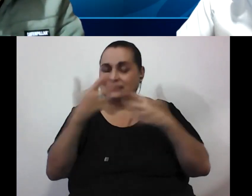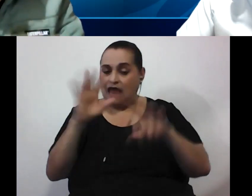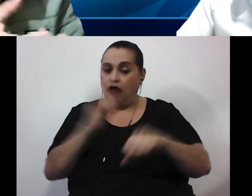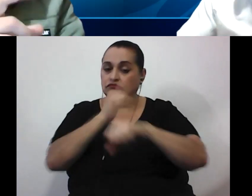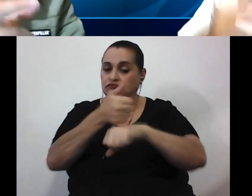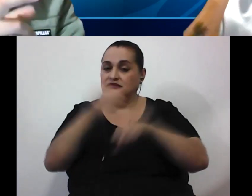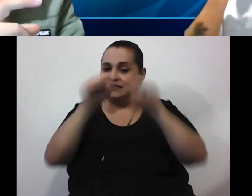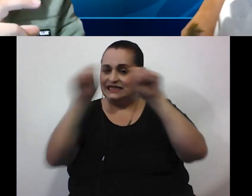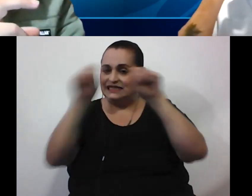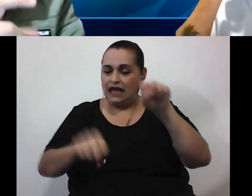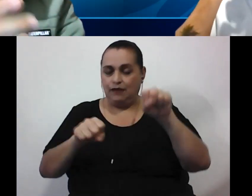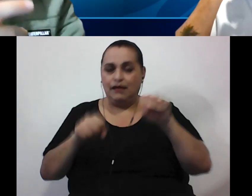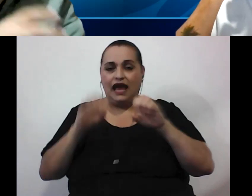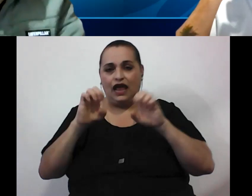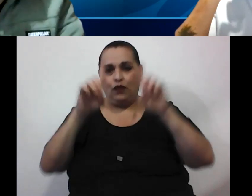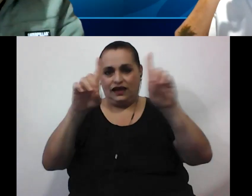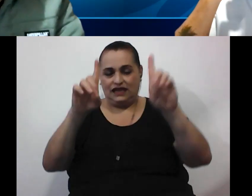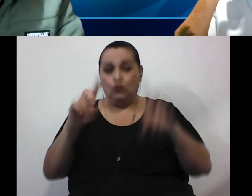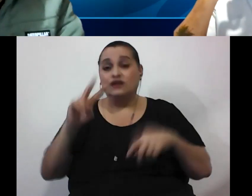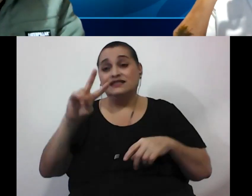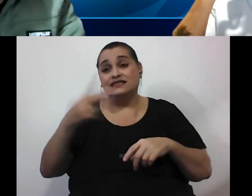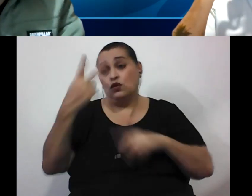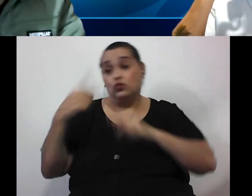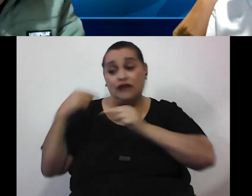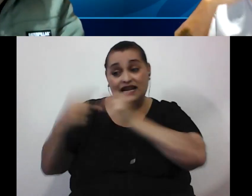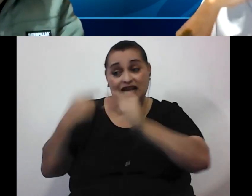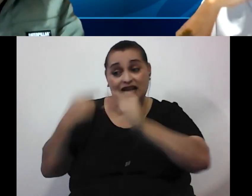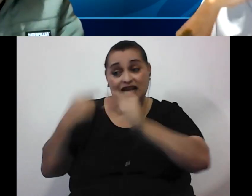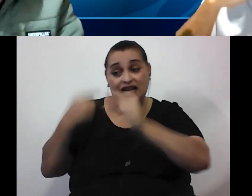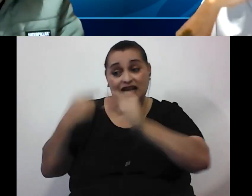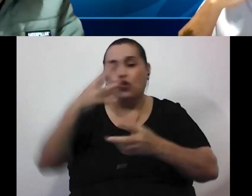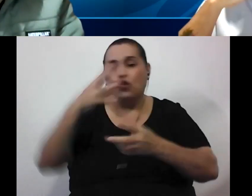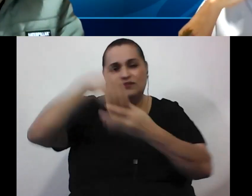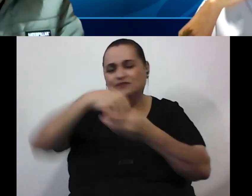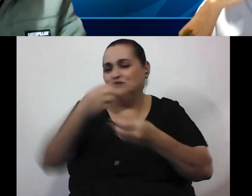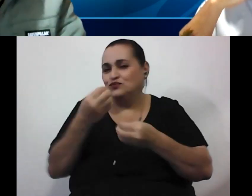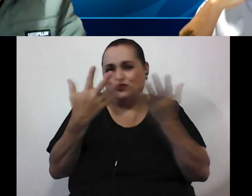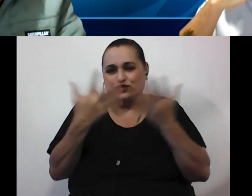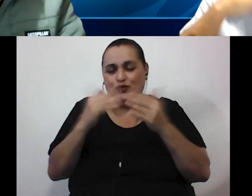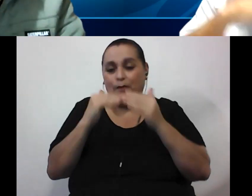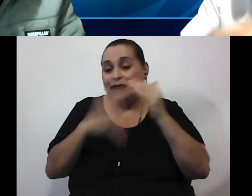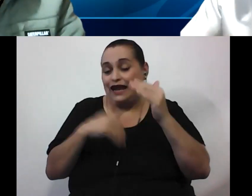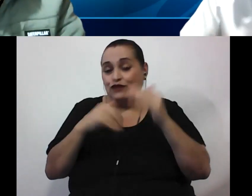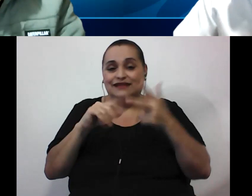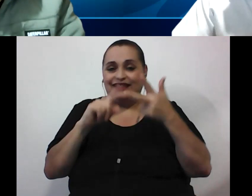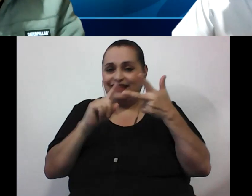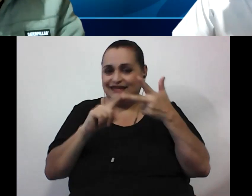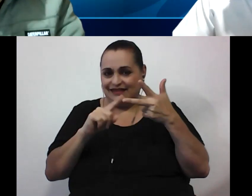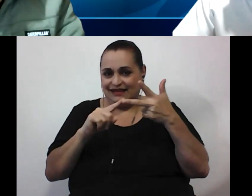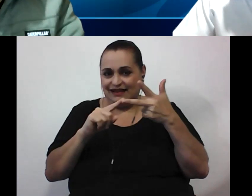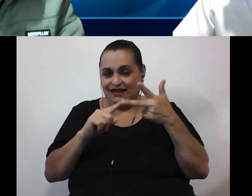educativo. Pareciera que esa segunda generación del sistema educativo como que no la incorporó mucho, ¿verdad? Mucho menos la tercera.